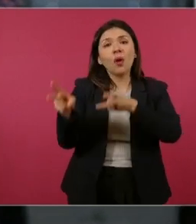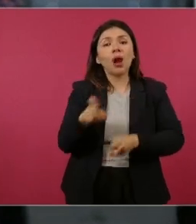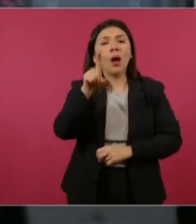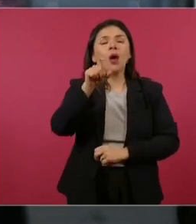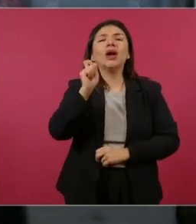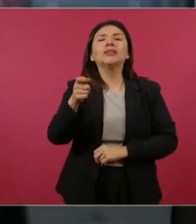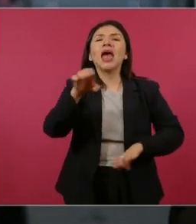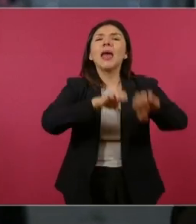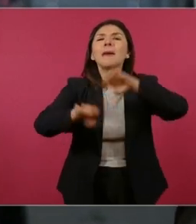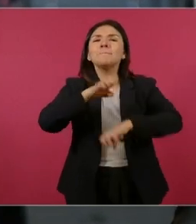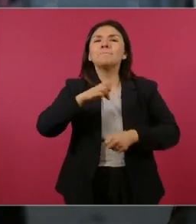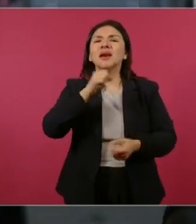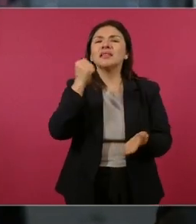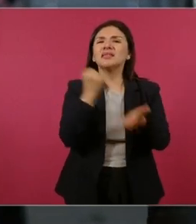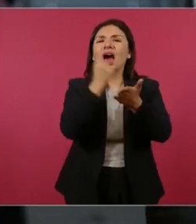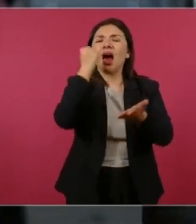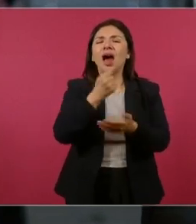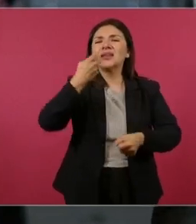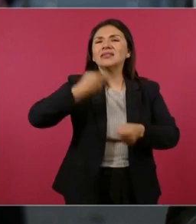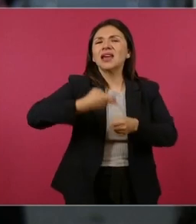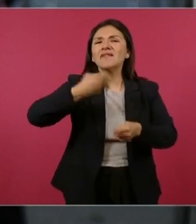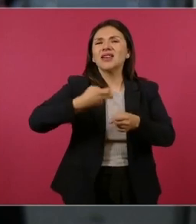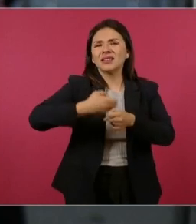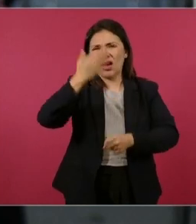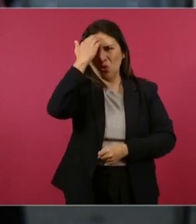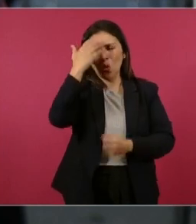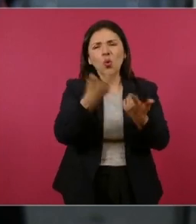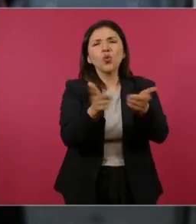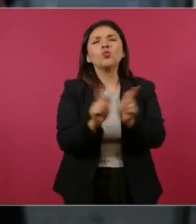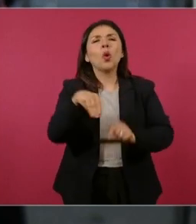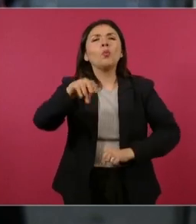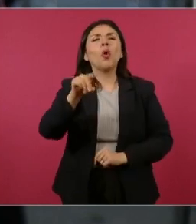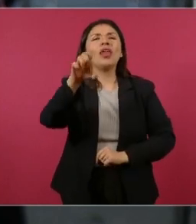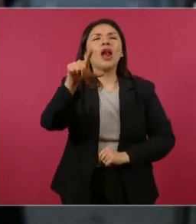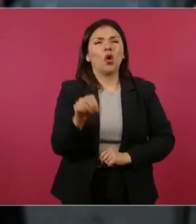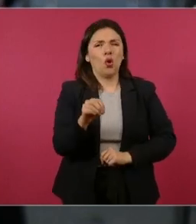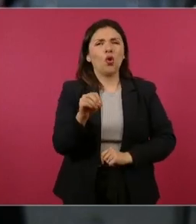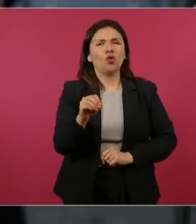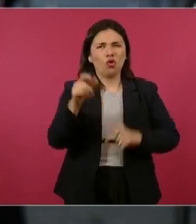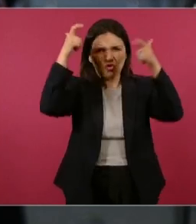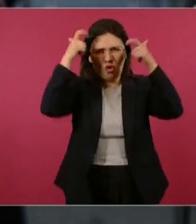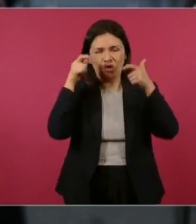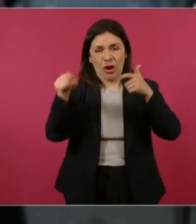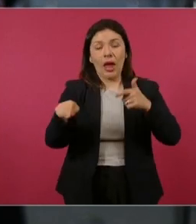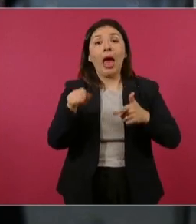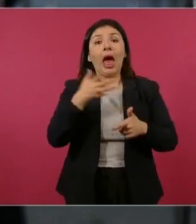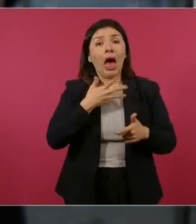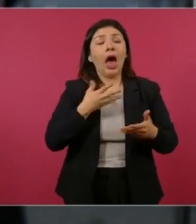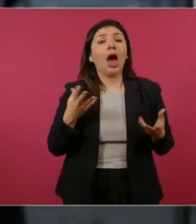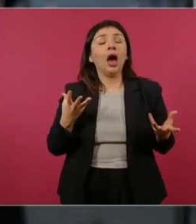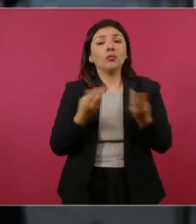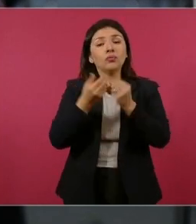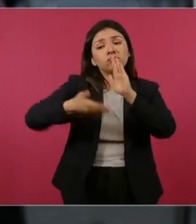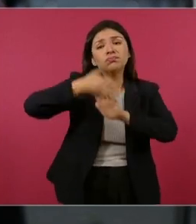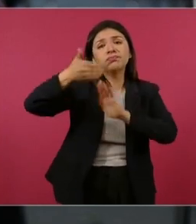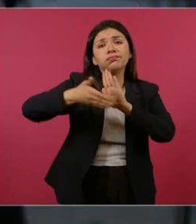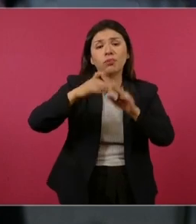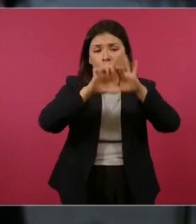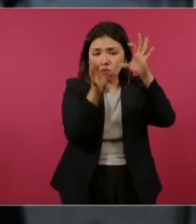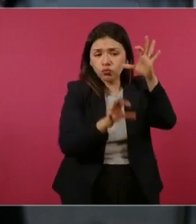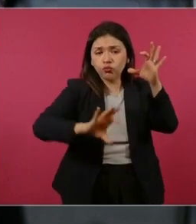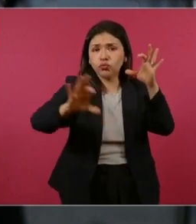empresa cervecera reconocida mundialmente como Grupo Modelo. Grupo Modelo está aliada con construcción de ductos de 25 kilómetros